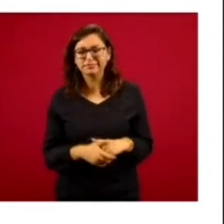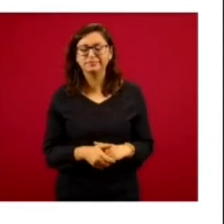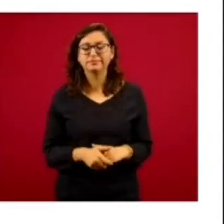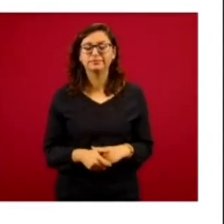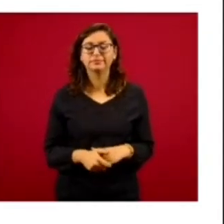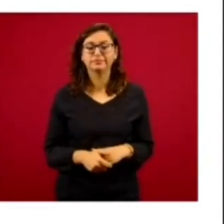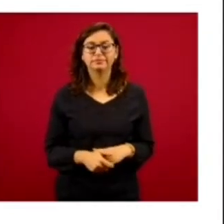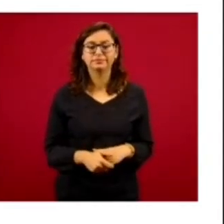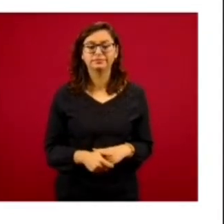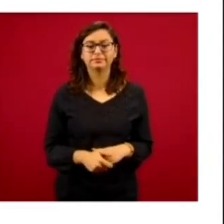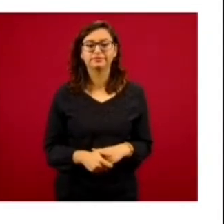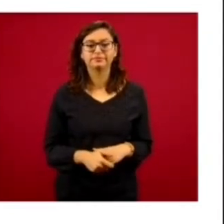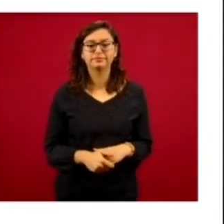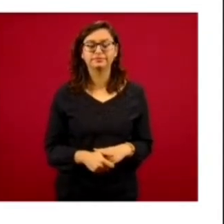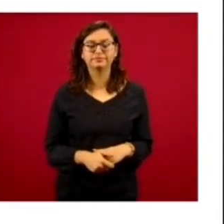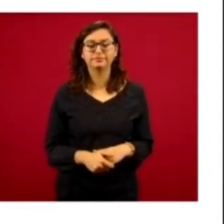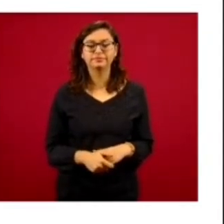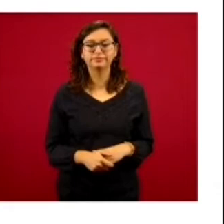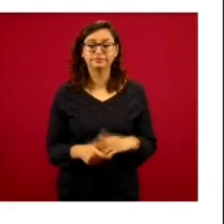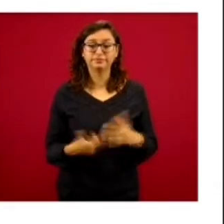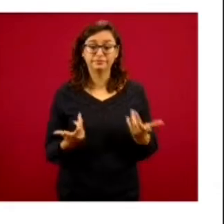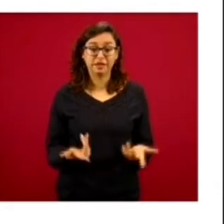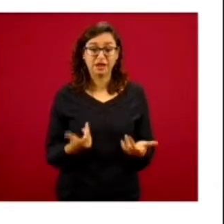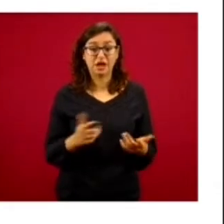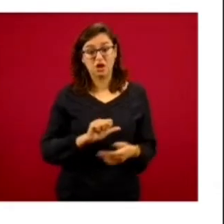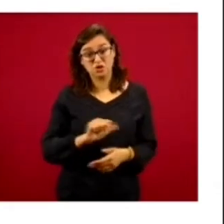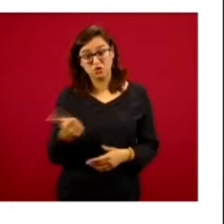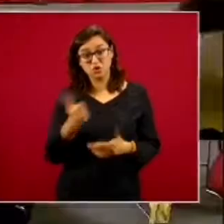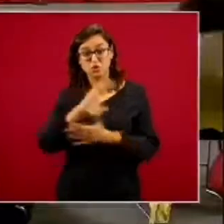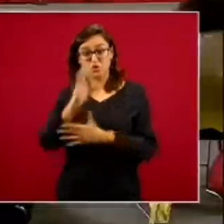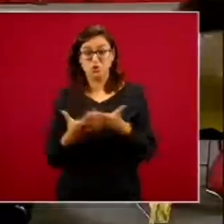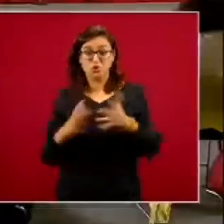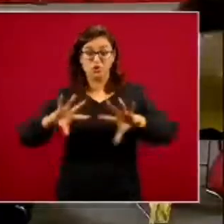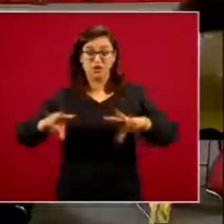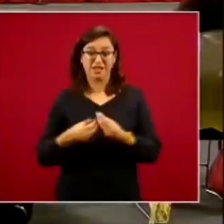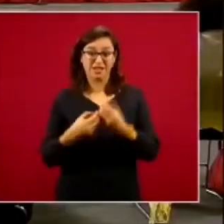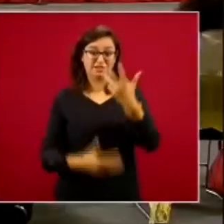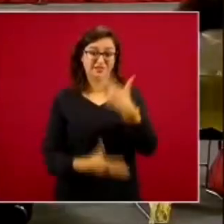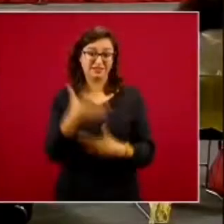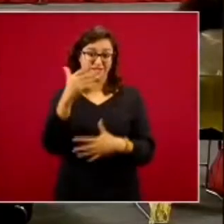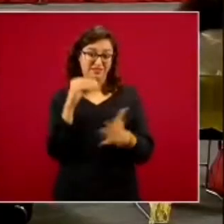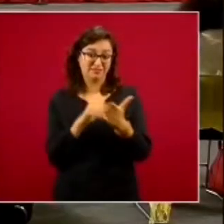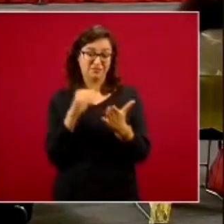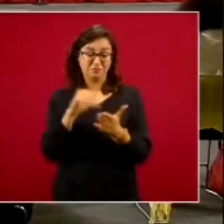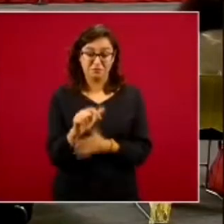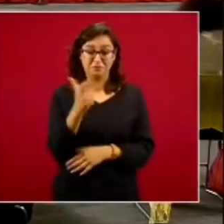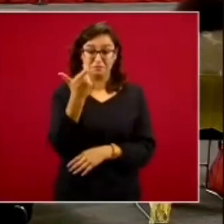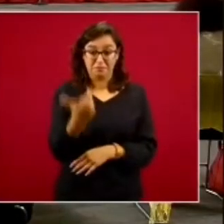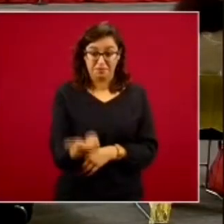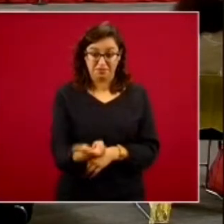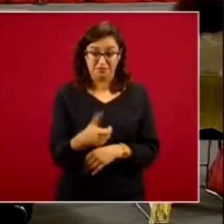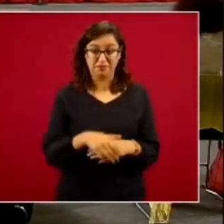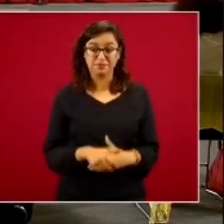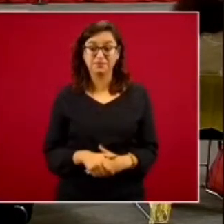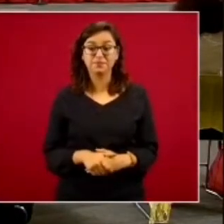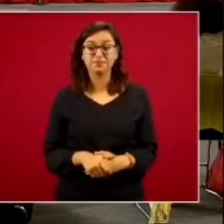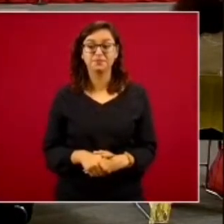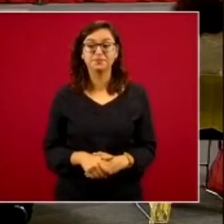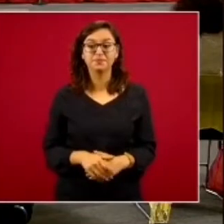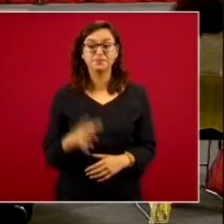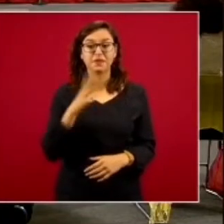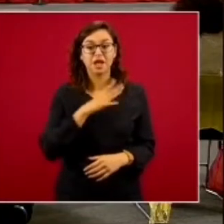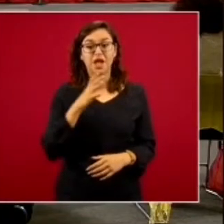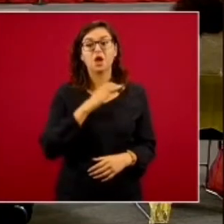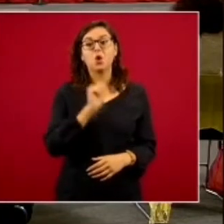Hay además esto suma de estos otros conceptos 15 millones de pesos. Hay además otra